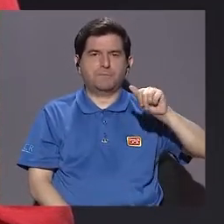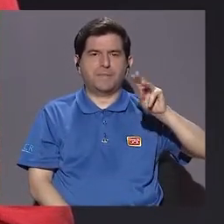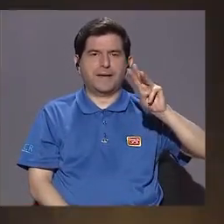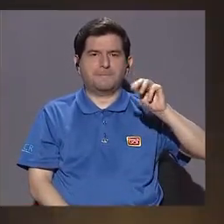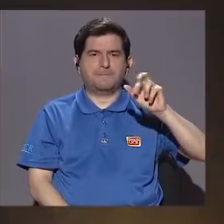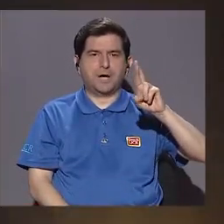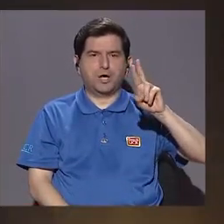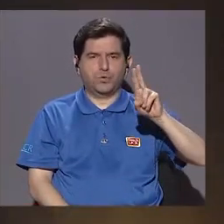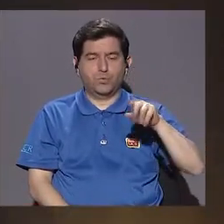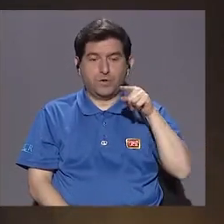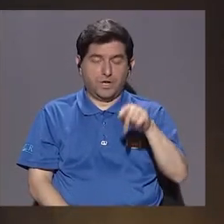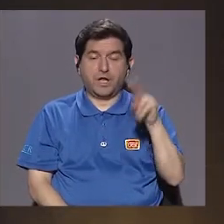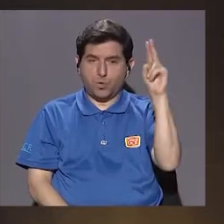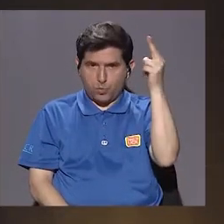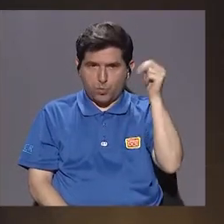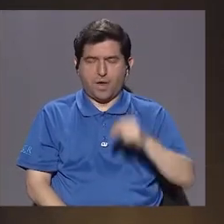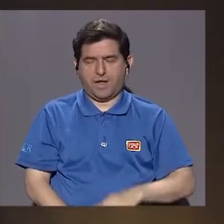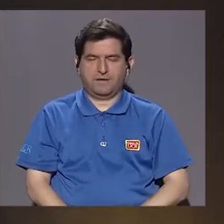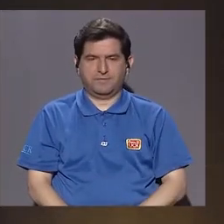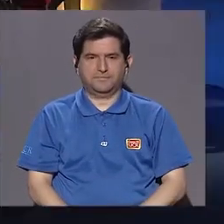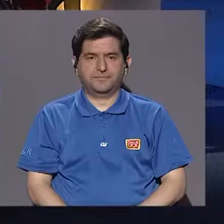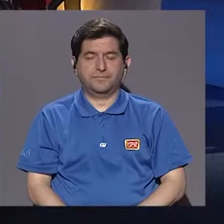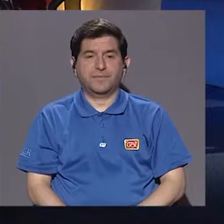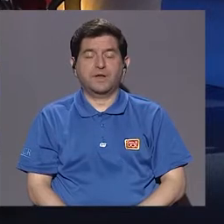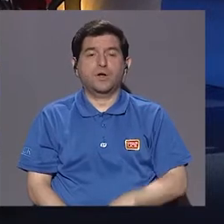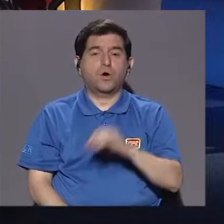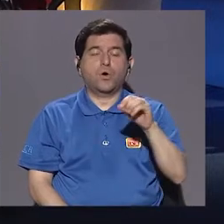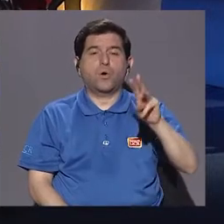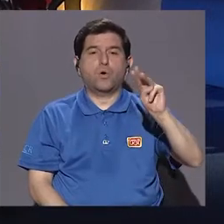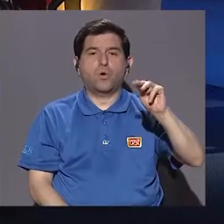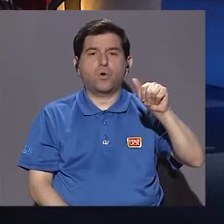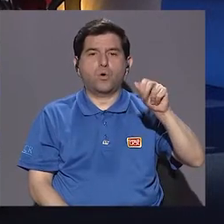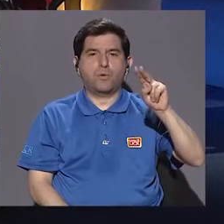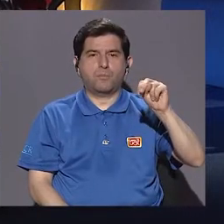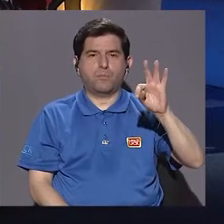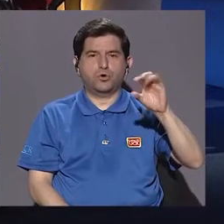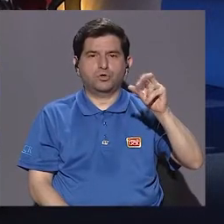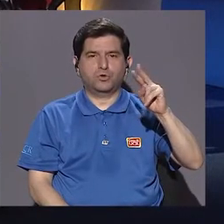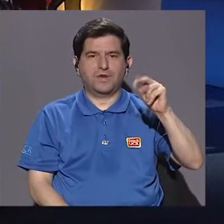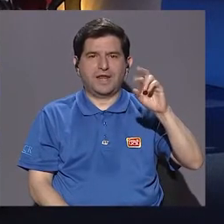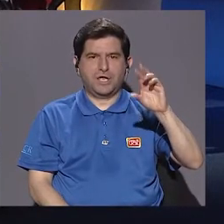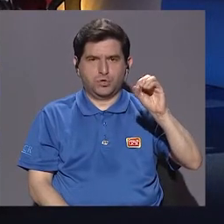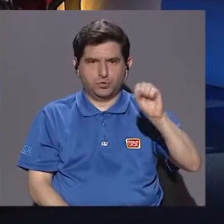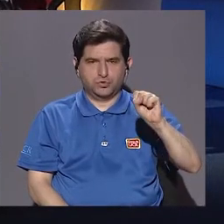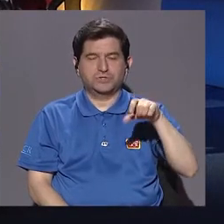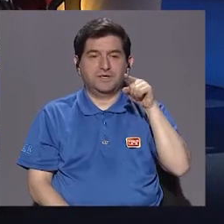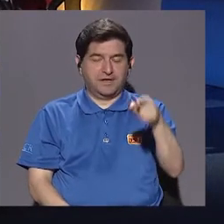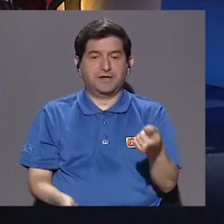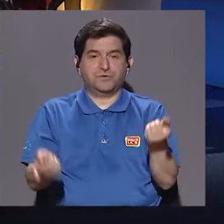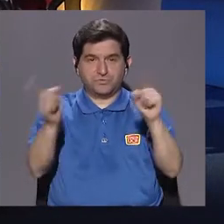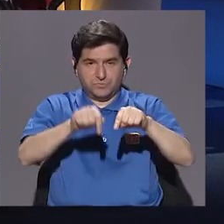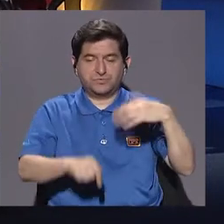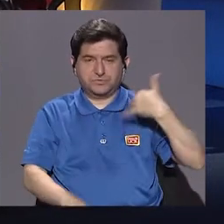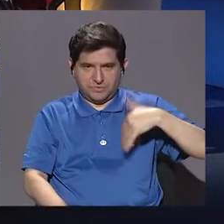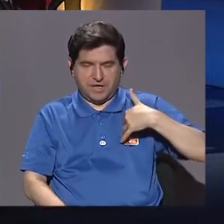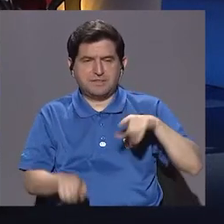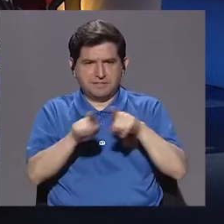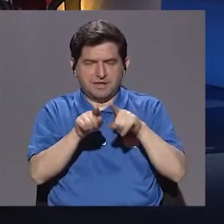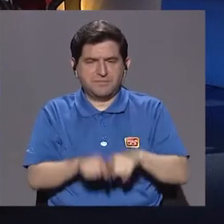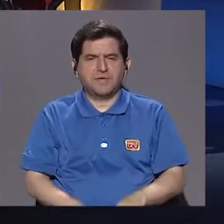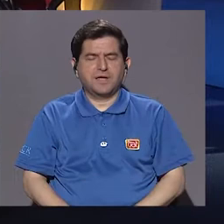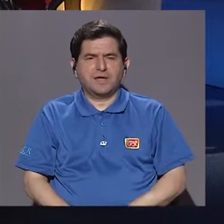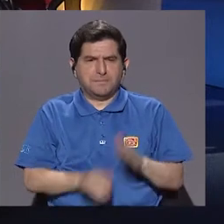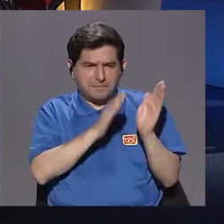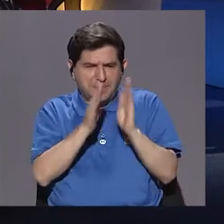en uruguay los montoneros en argentina movimientos que de alguna manera también se prepararon en armas